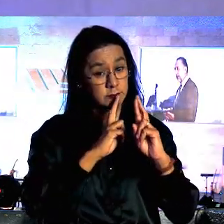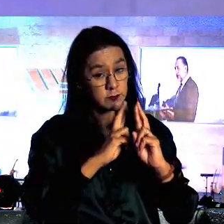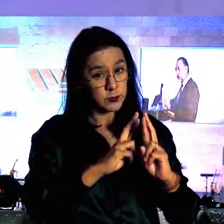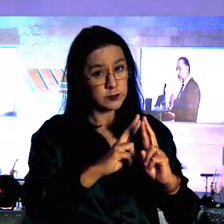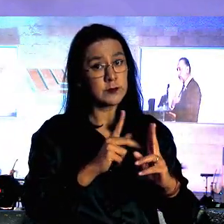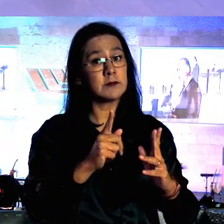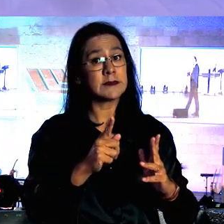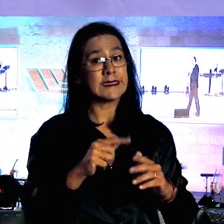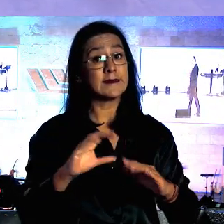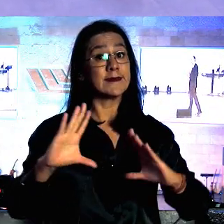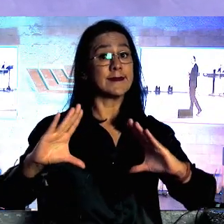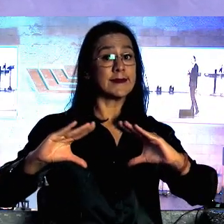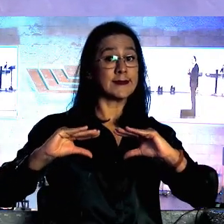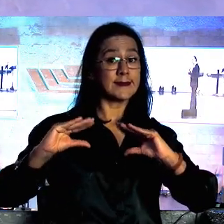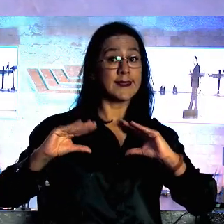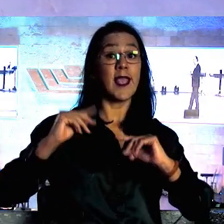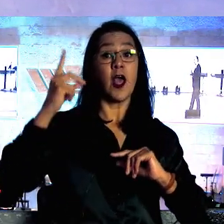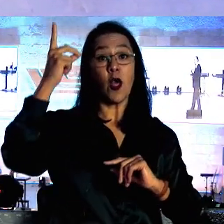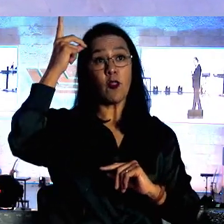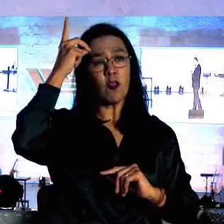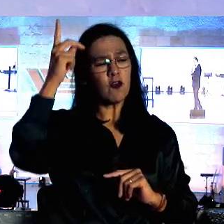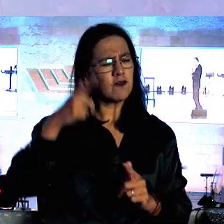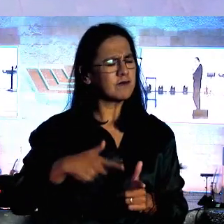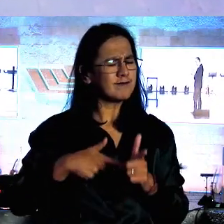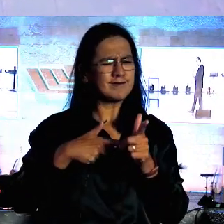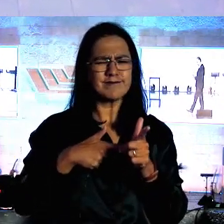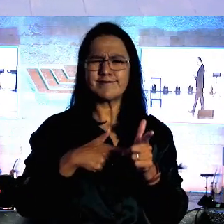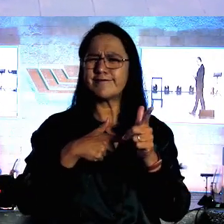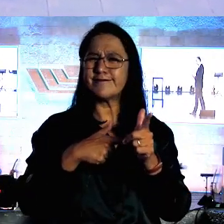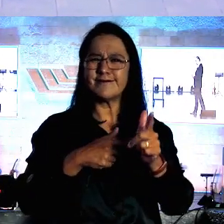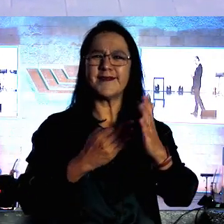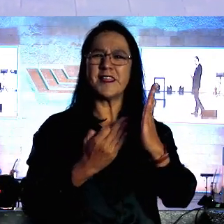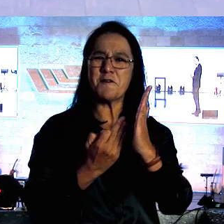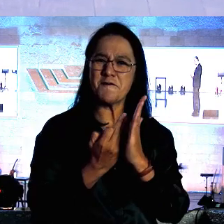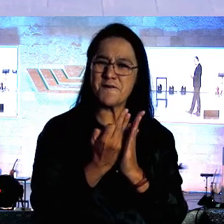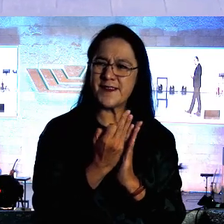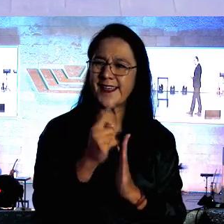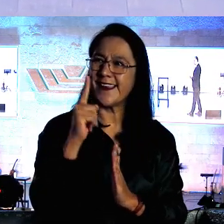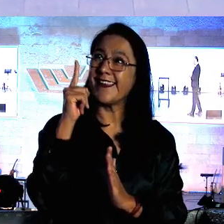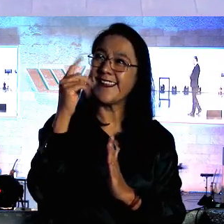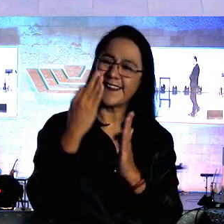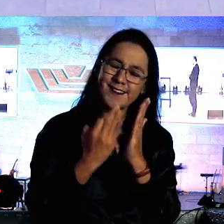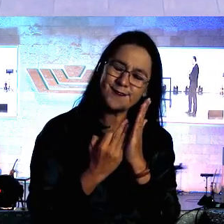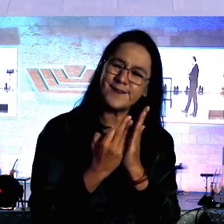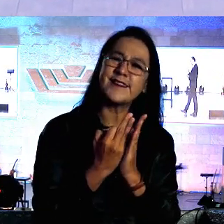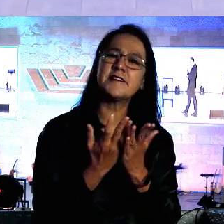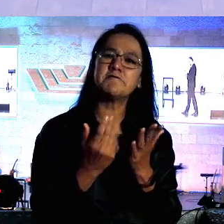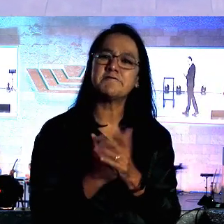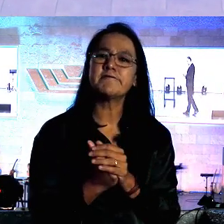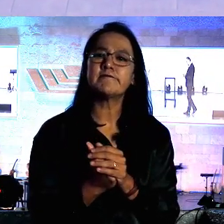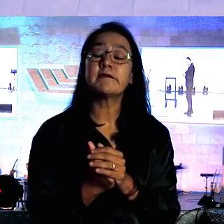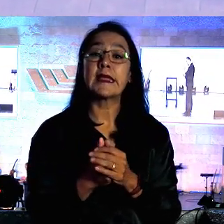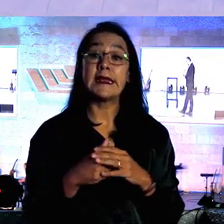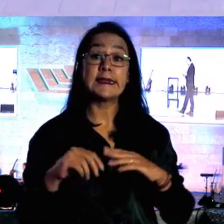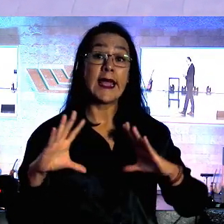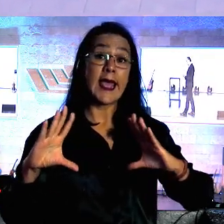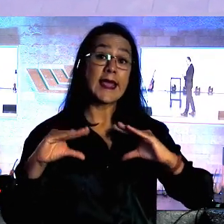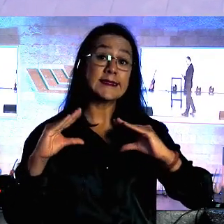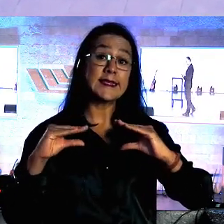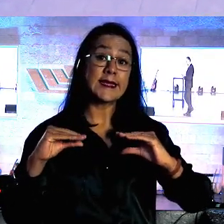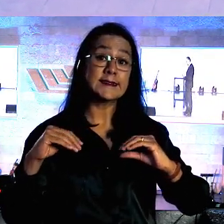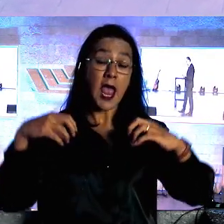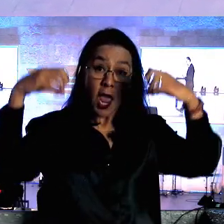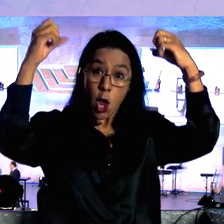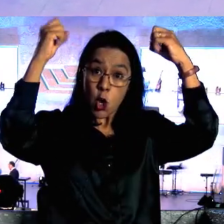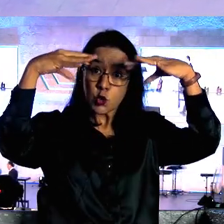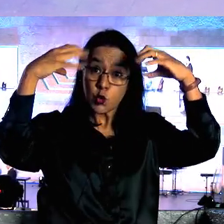Y eso nos enseña, Dios sigue siendo fiel. Y como hemos venido viendo en esta serie, la lluvia es una bendición,